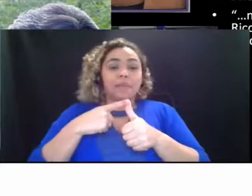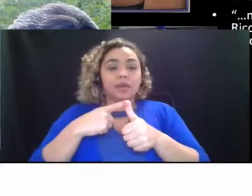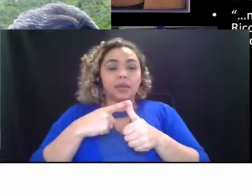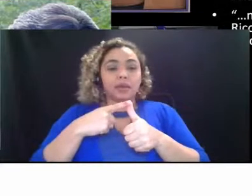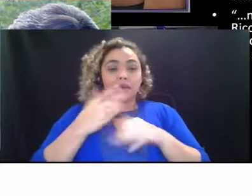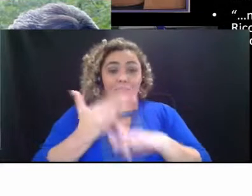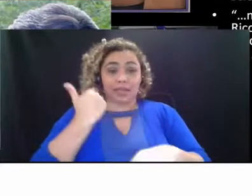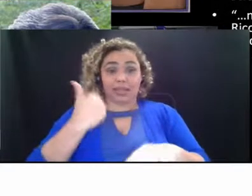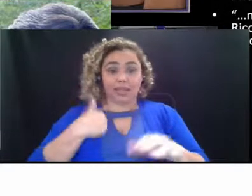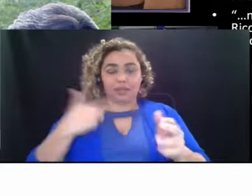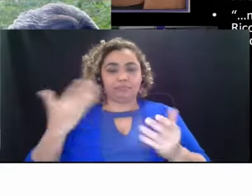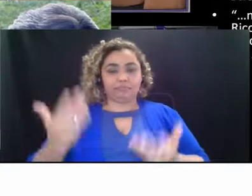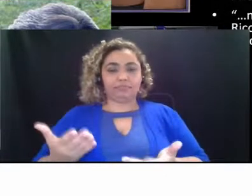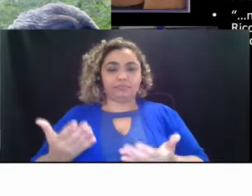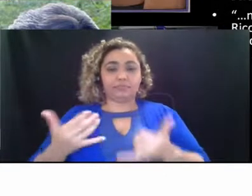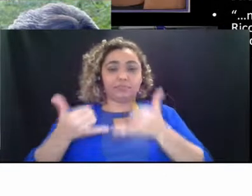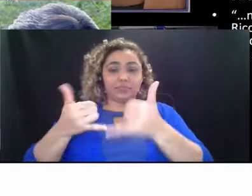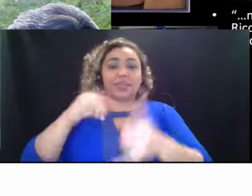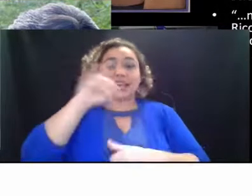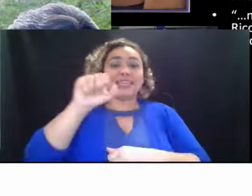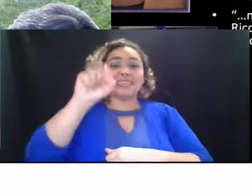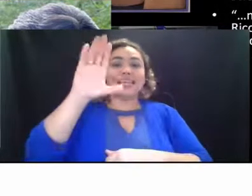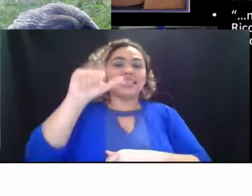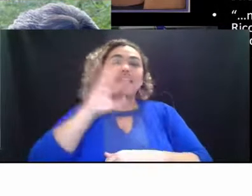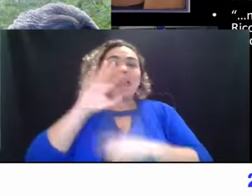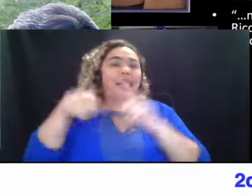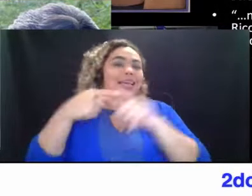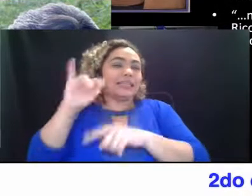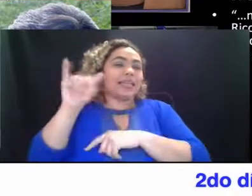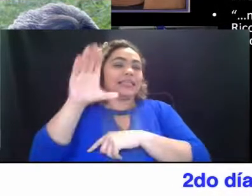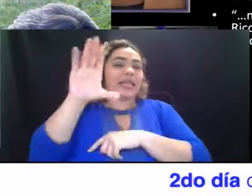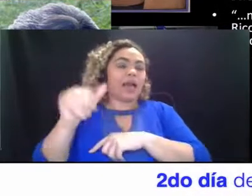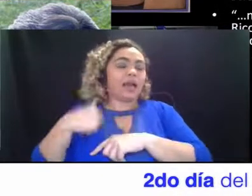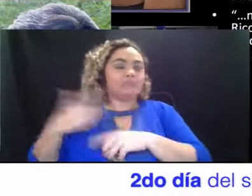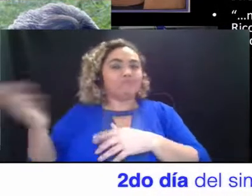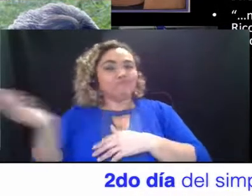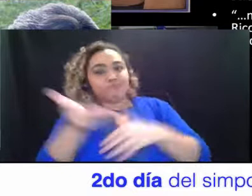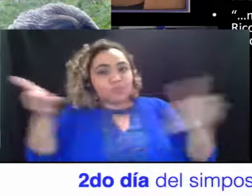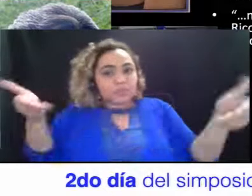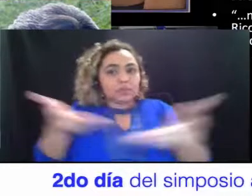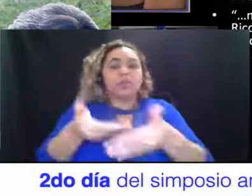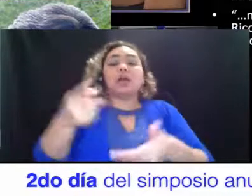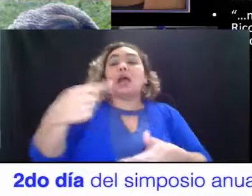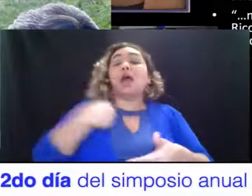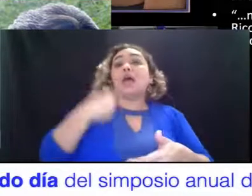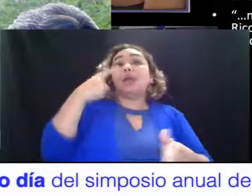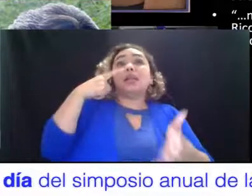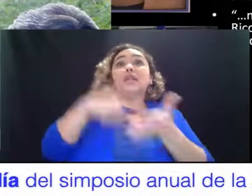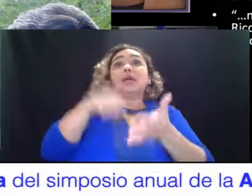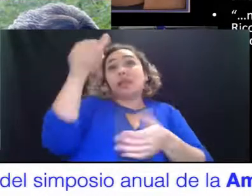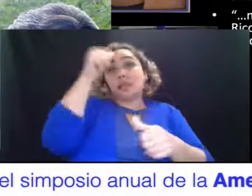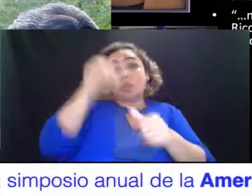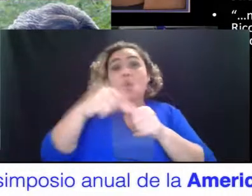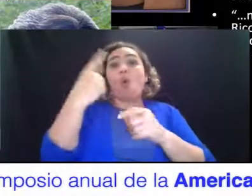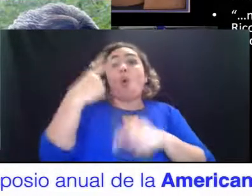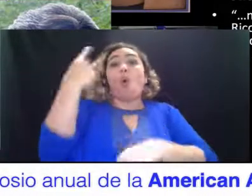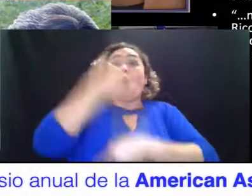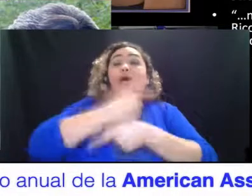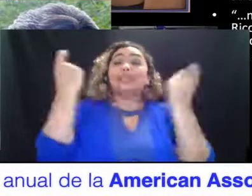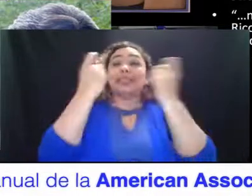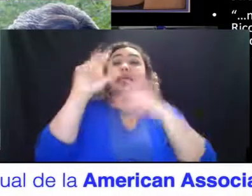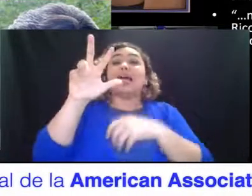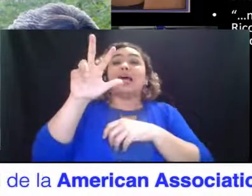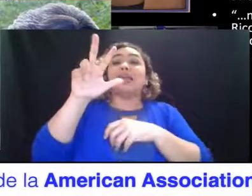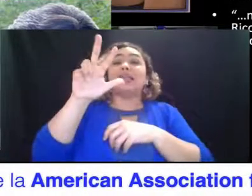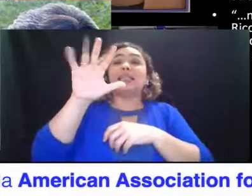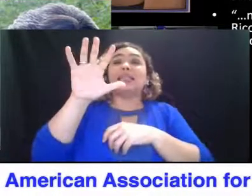presentar a Jessica, quería, antes que nada, reconocer que estamos hoy celebrando precisamente la